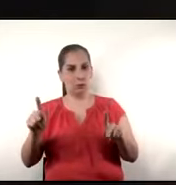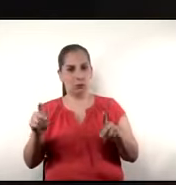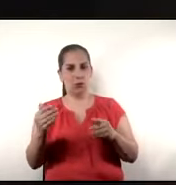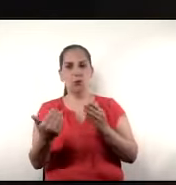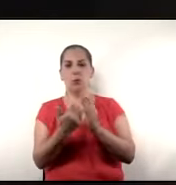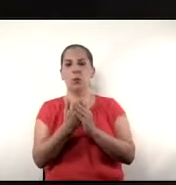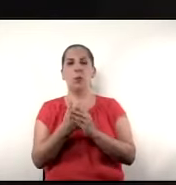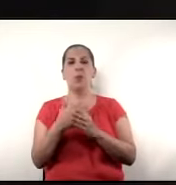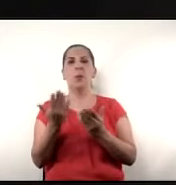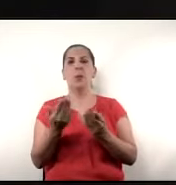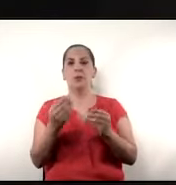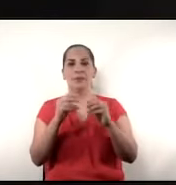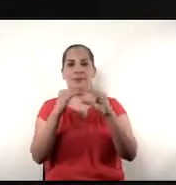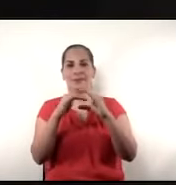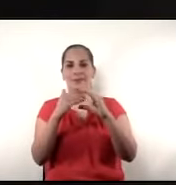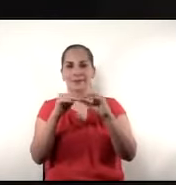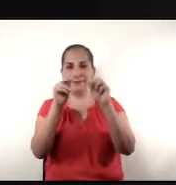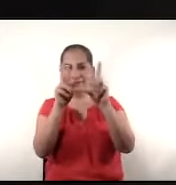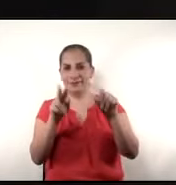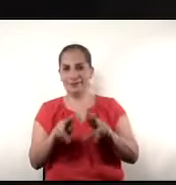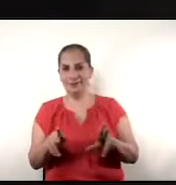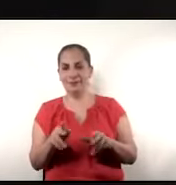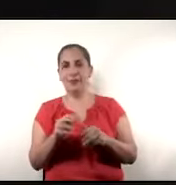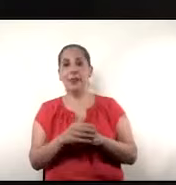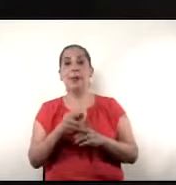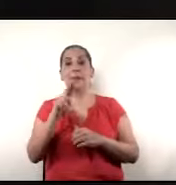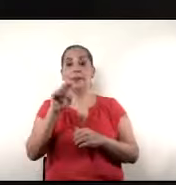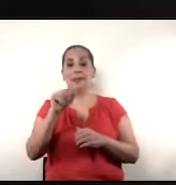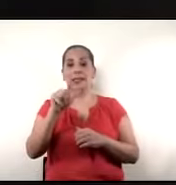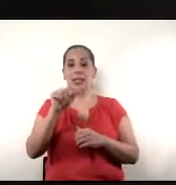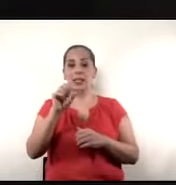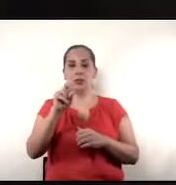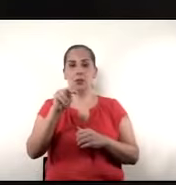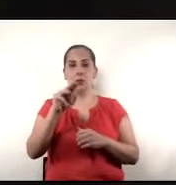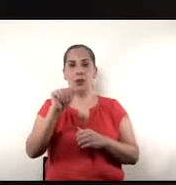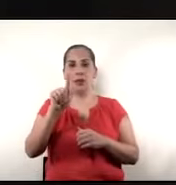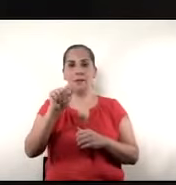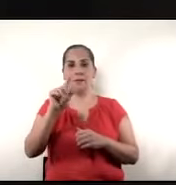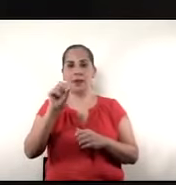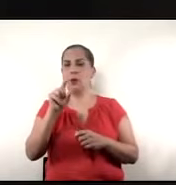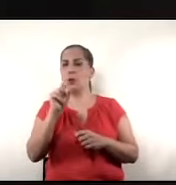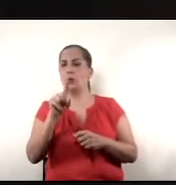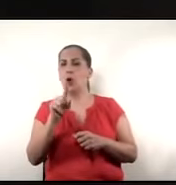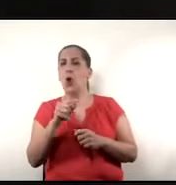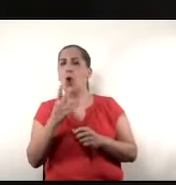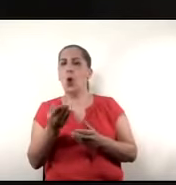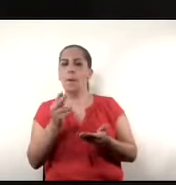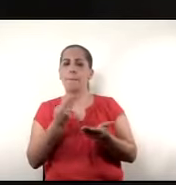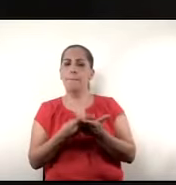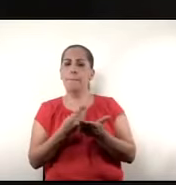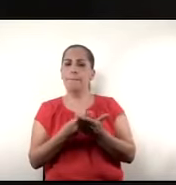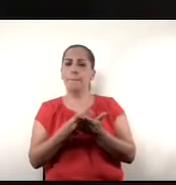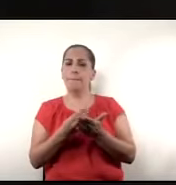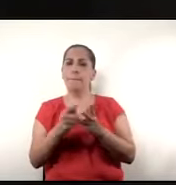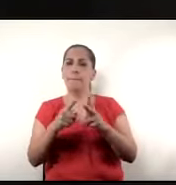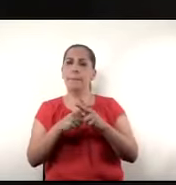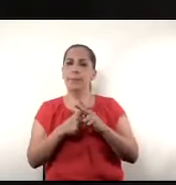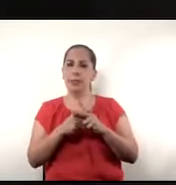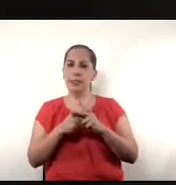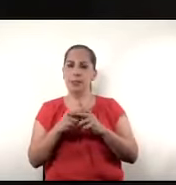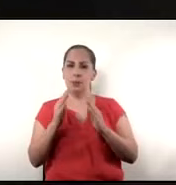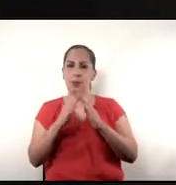redes sociales. Nelson Alfaro consulta, ¿cómo bajarle los intereses a los créditos para vivienda? En Estados Unidos se